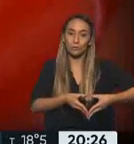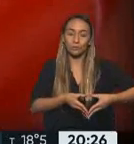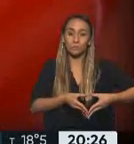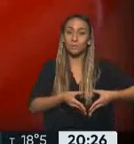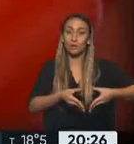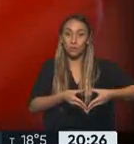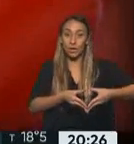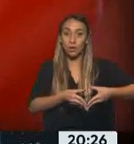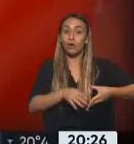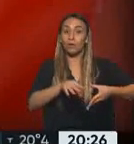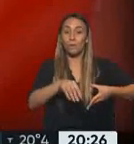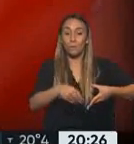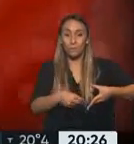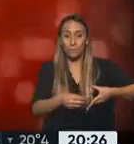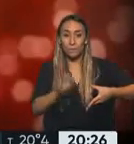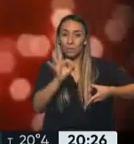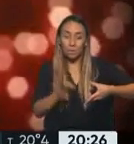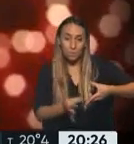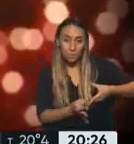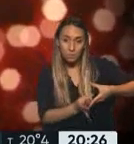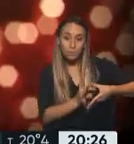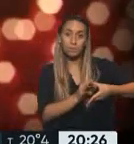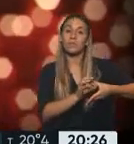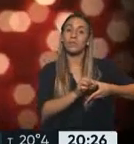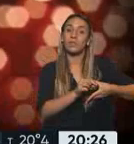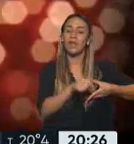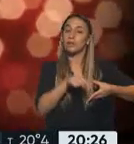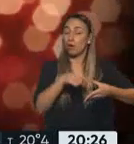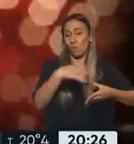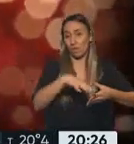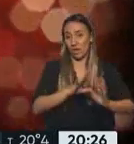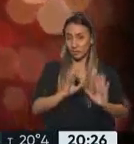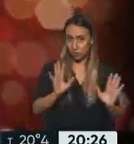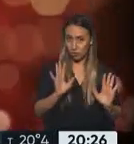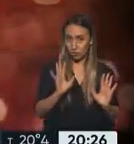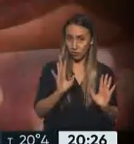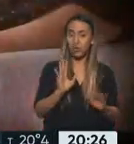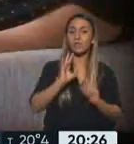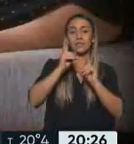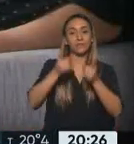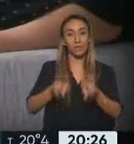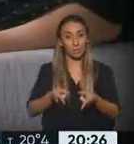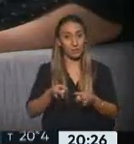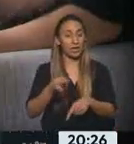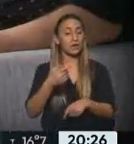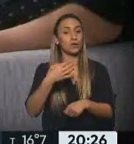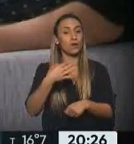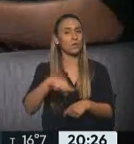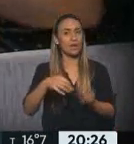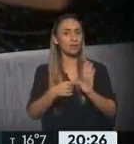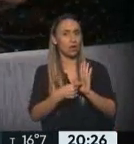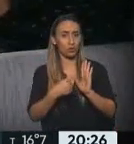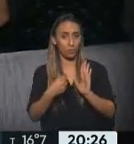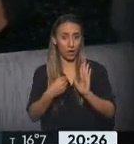que geste. Eso es una obligación. Así como también es obligatorio que la